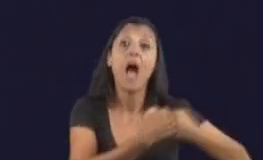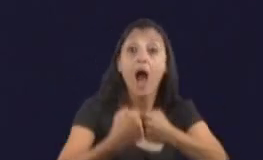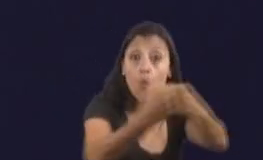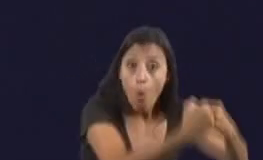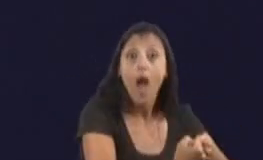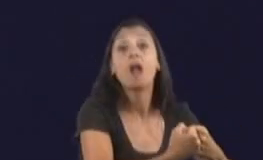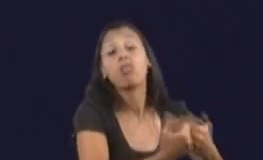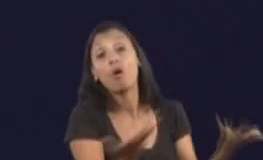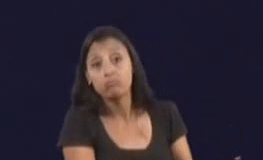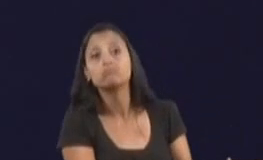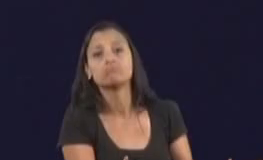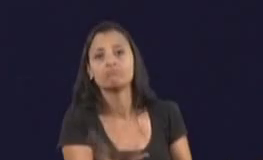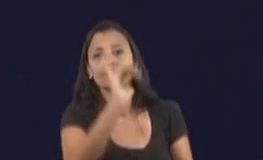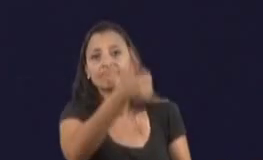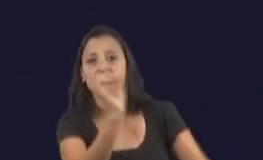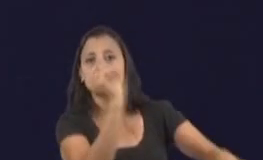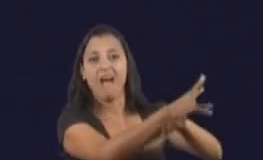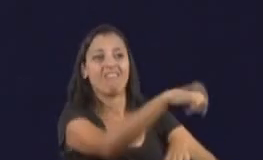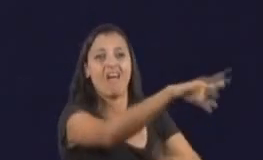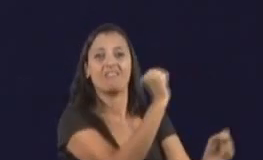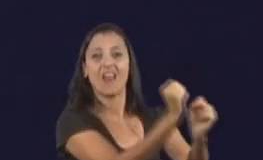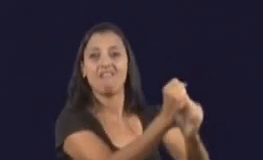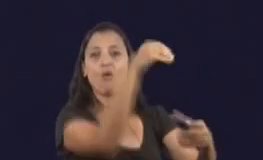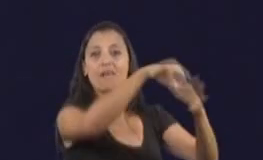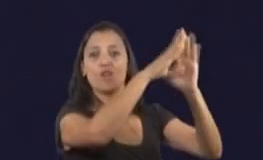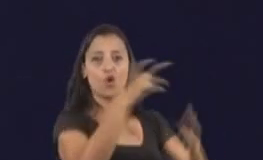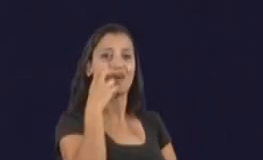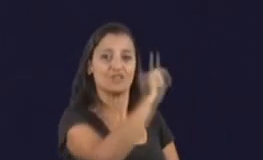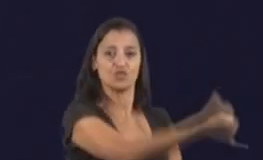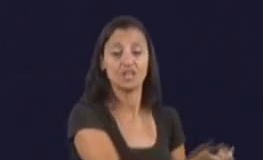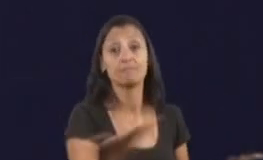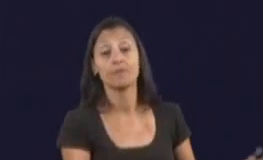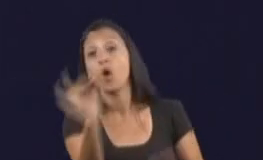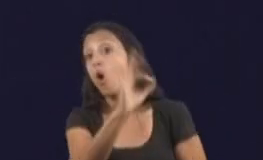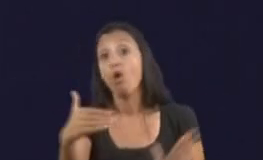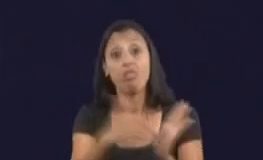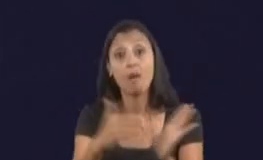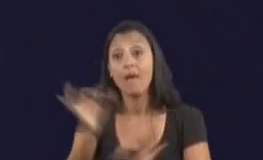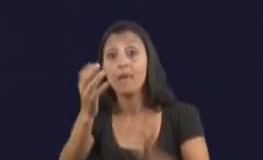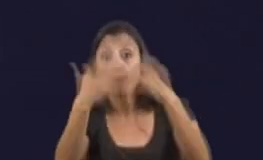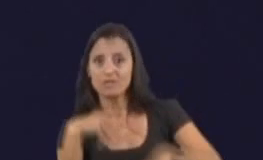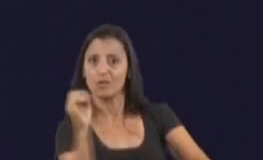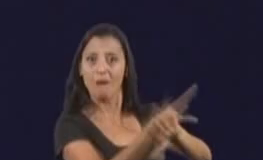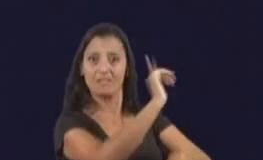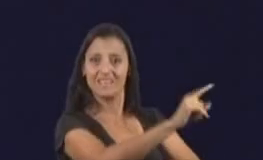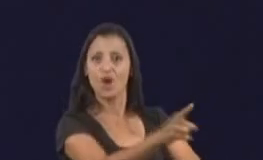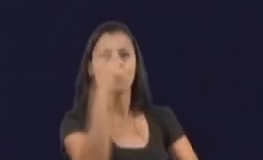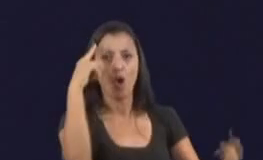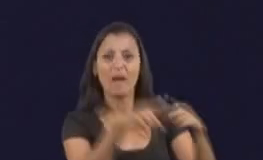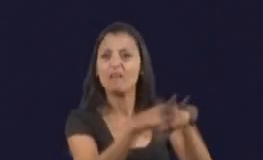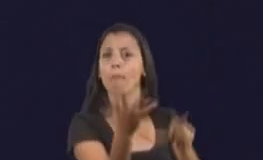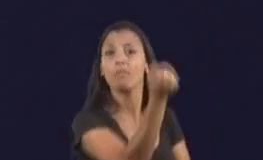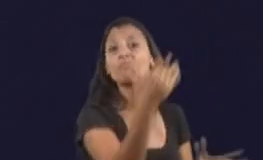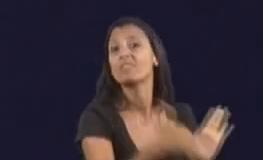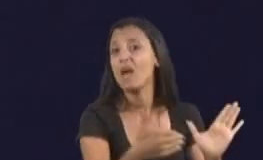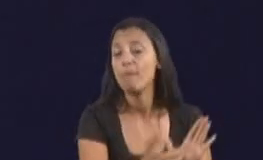como para que tenga sentido el trabajo legislativo y que tenga sentido el que los proyectos lleguen a buen puerto. Todavía no hay